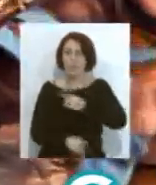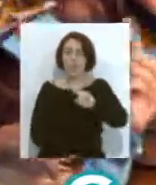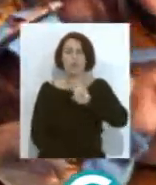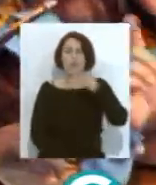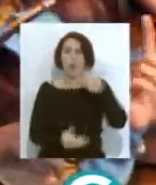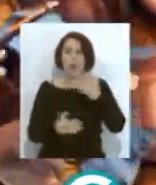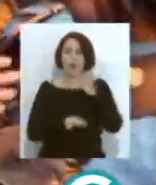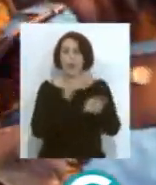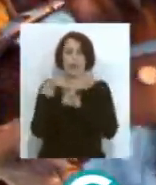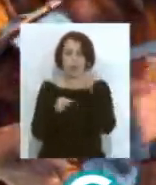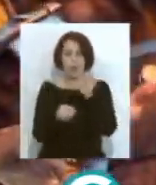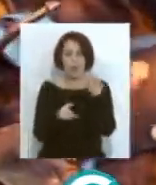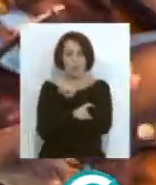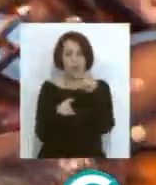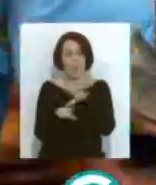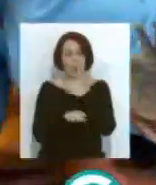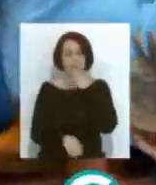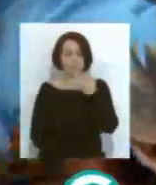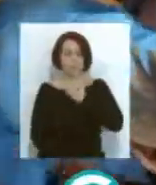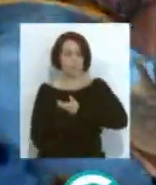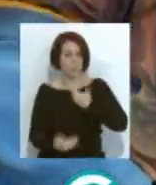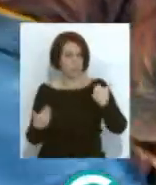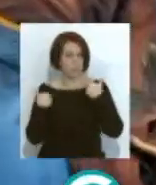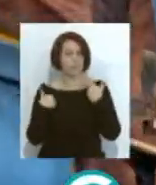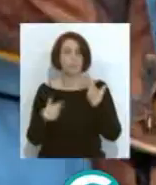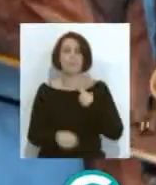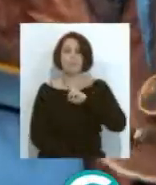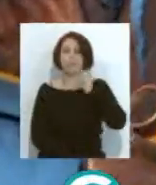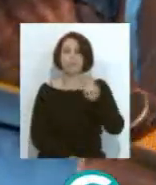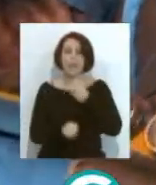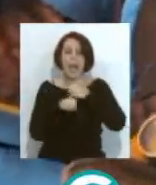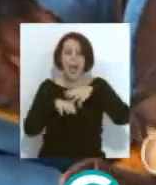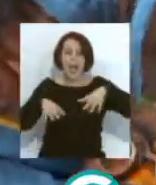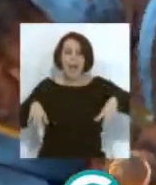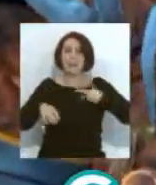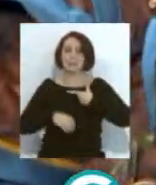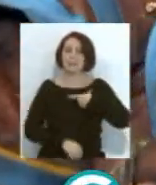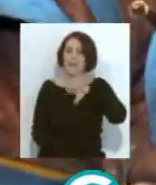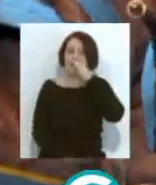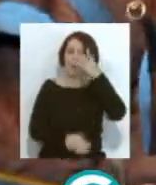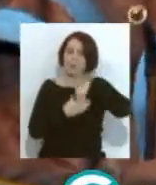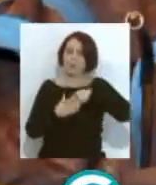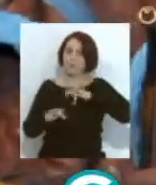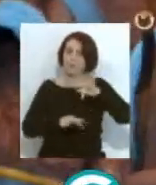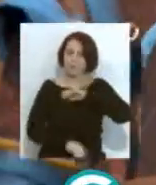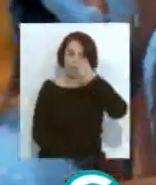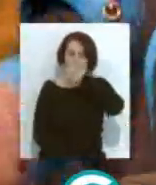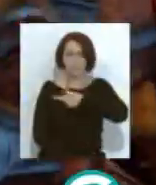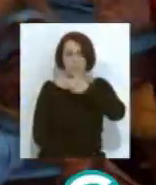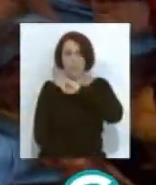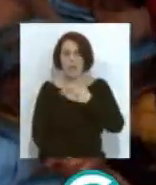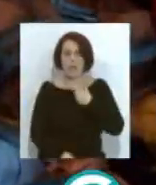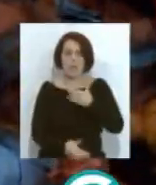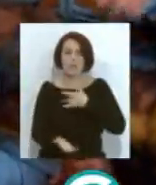la organización anunciada por parte del Ayuntamiento de varias galas de carnaval en el Gran Teatro Falla a